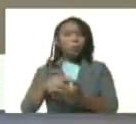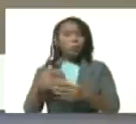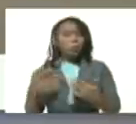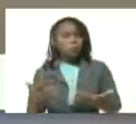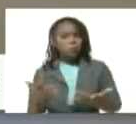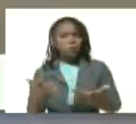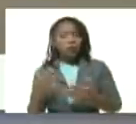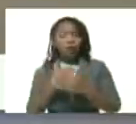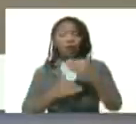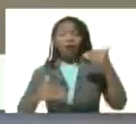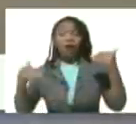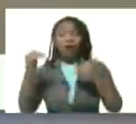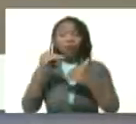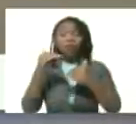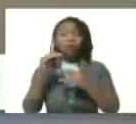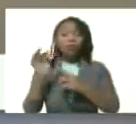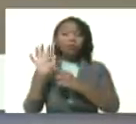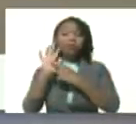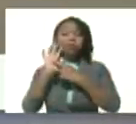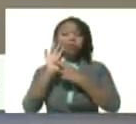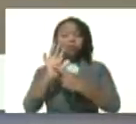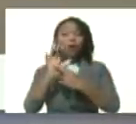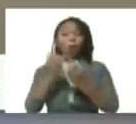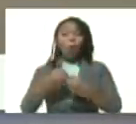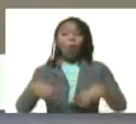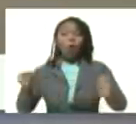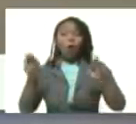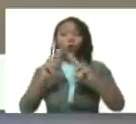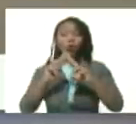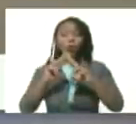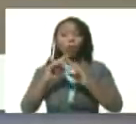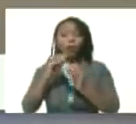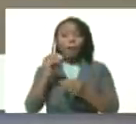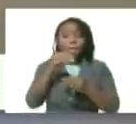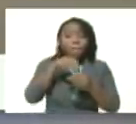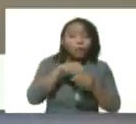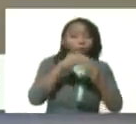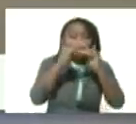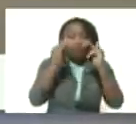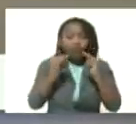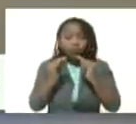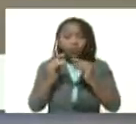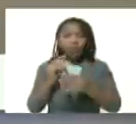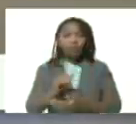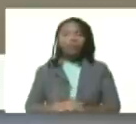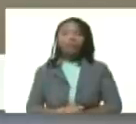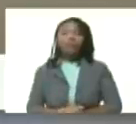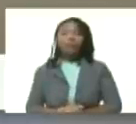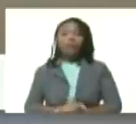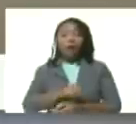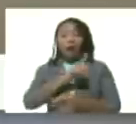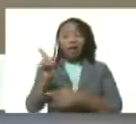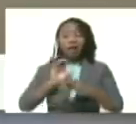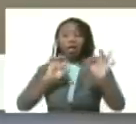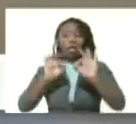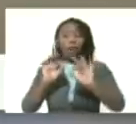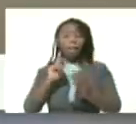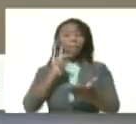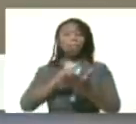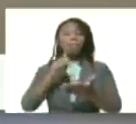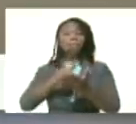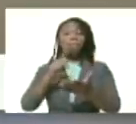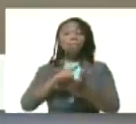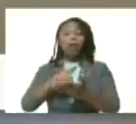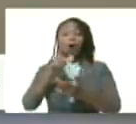el alto representante de las Naciones Unidas para los Refugiados, Filippo Grandi. A ese show participó